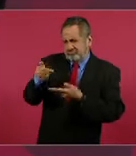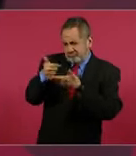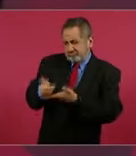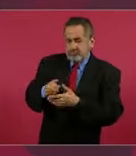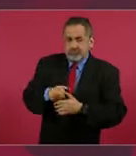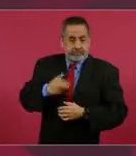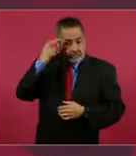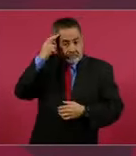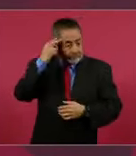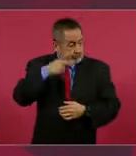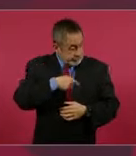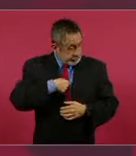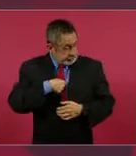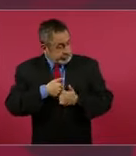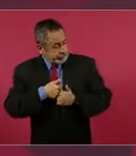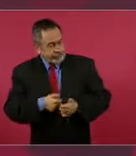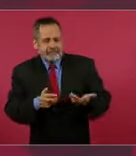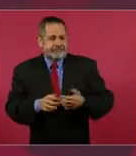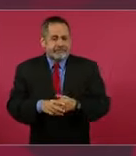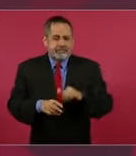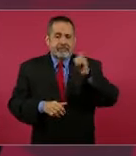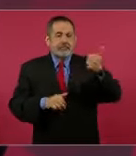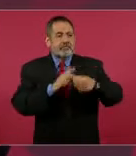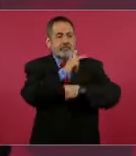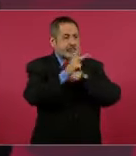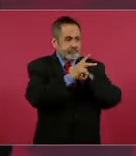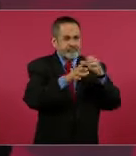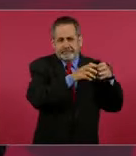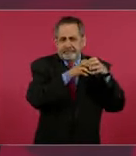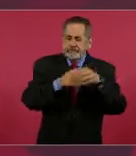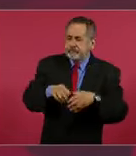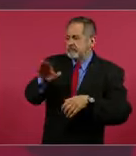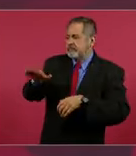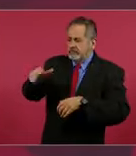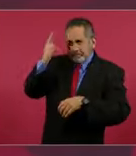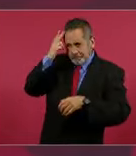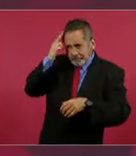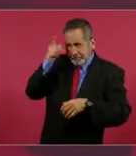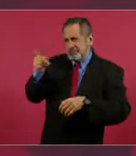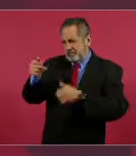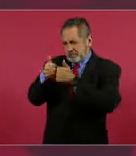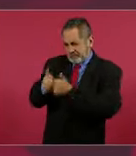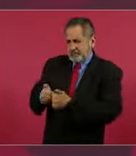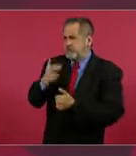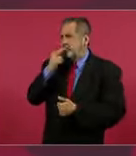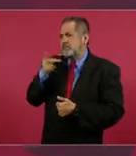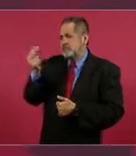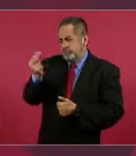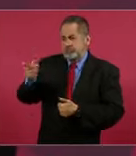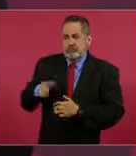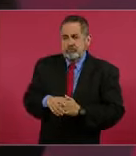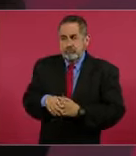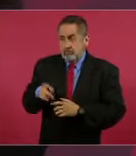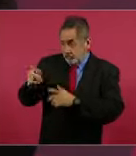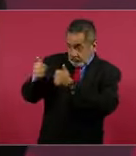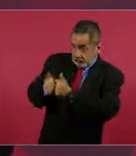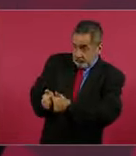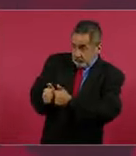Iban también inversionistas extranjeros a decirles de que el crédito